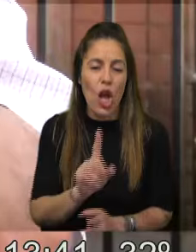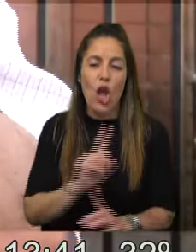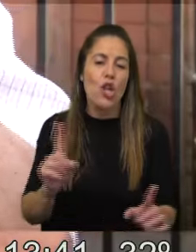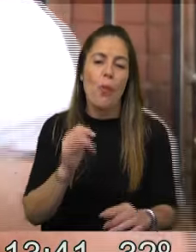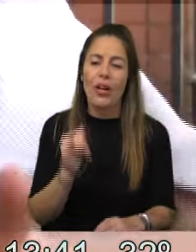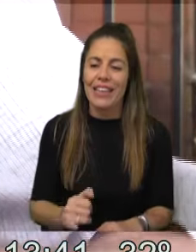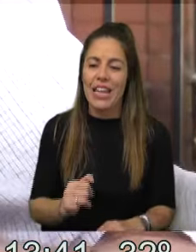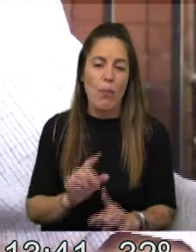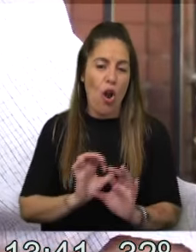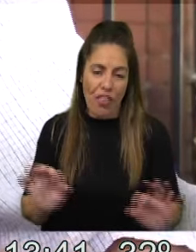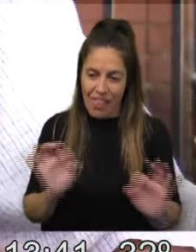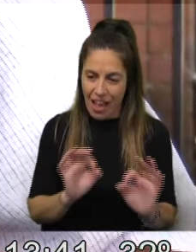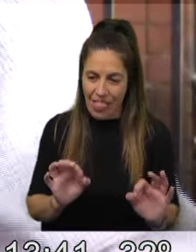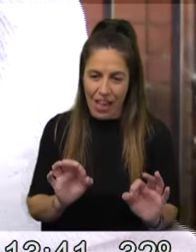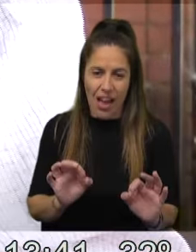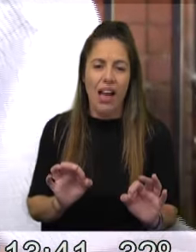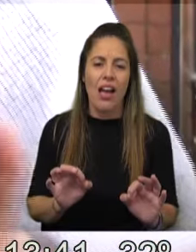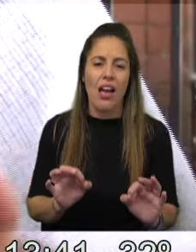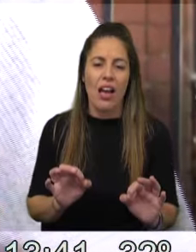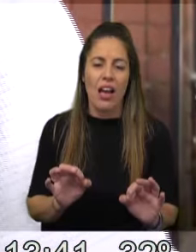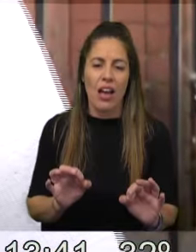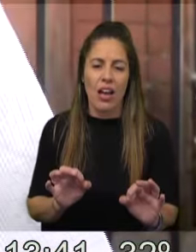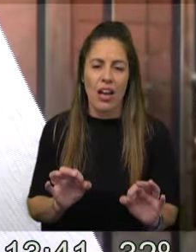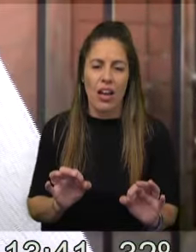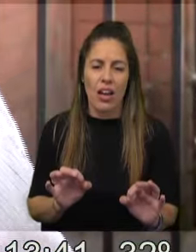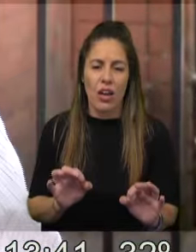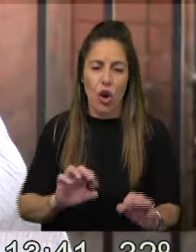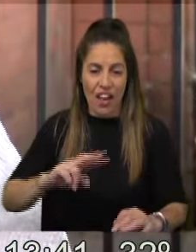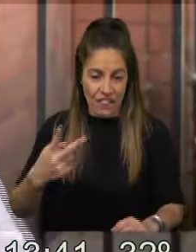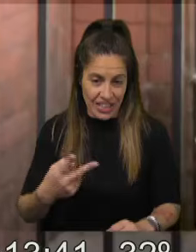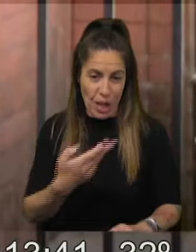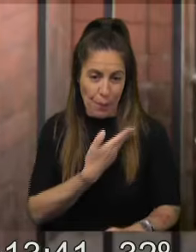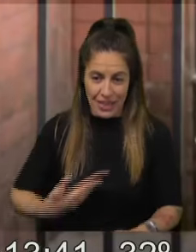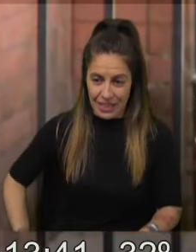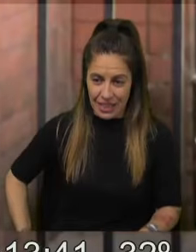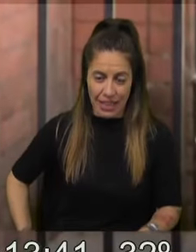tenemos nada en absoluto con la vice,